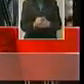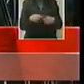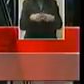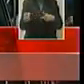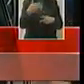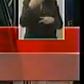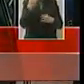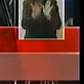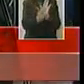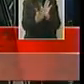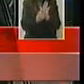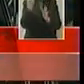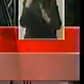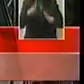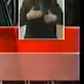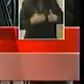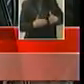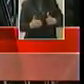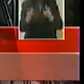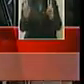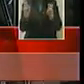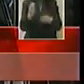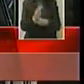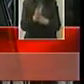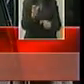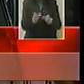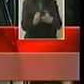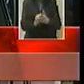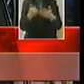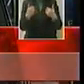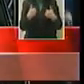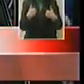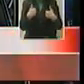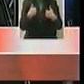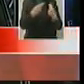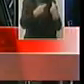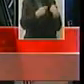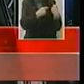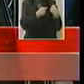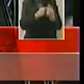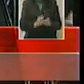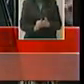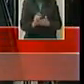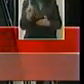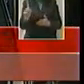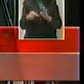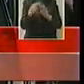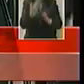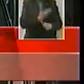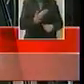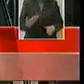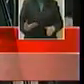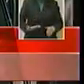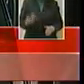sacar las mejores leyes para poder encaminar el tema de la seguridad ciudadana. Tienen que haber responsabilidades en cada nivel de